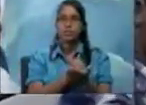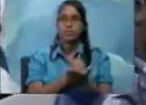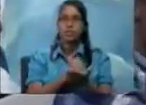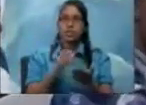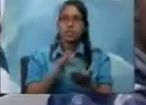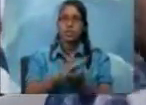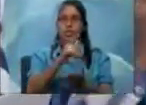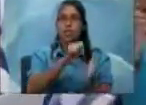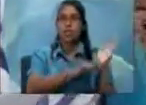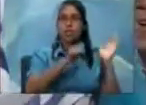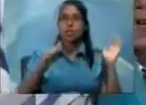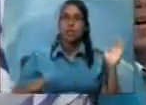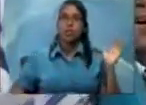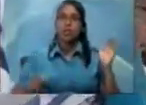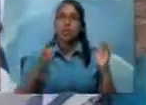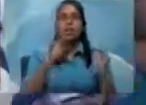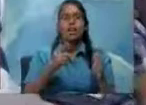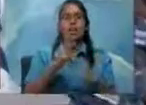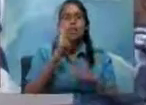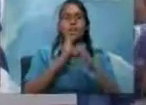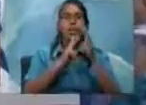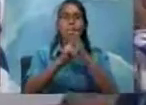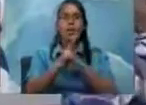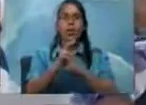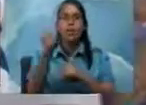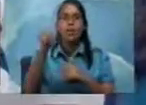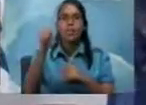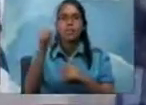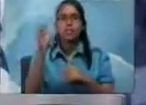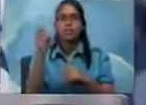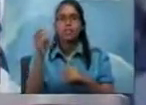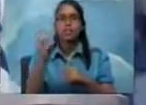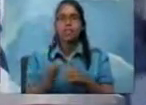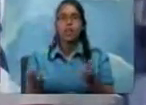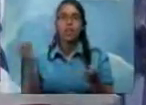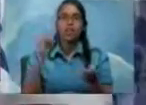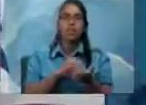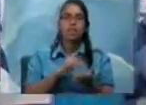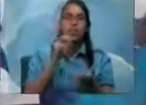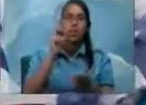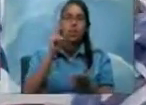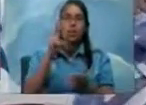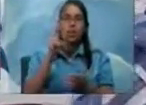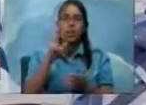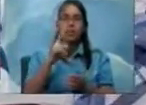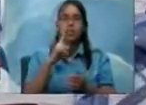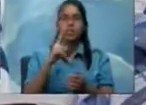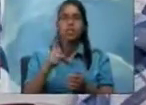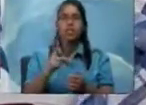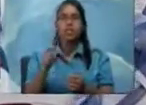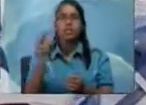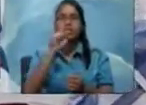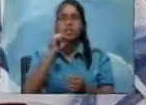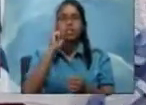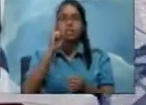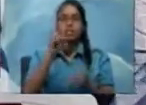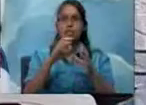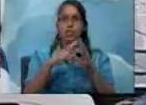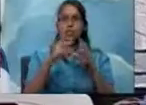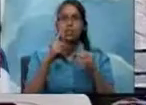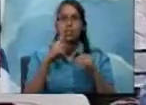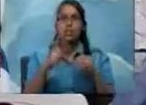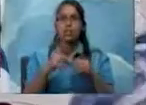Señor dice el versículo 16 volvió a decirle la segunda vez Simón hijo de Jonás me